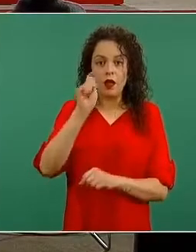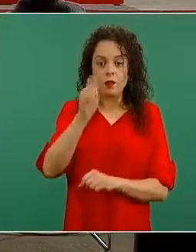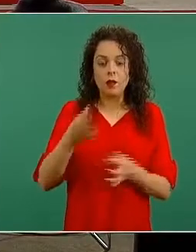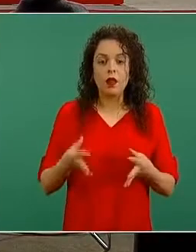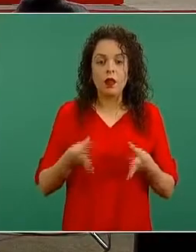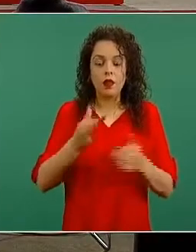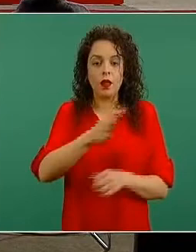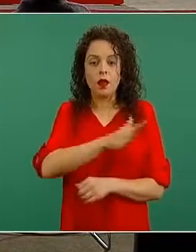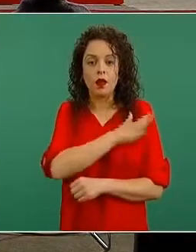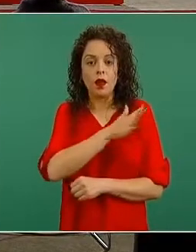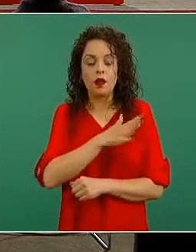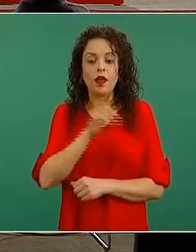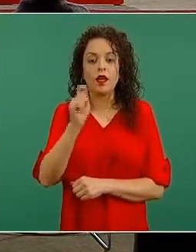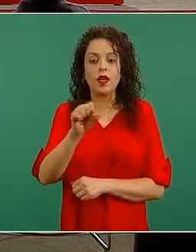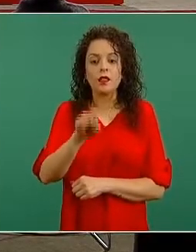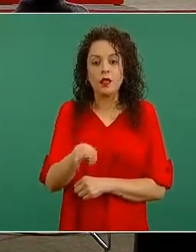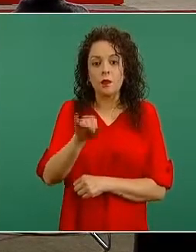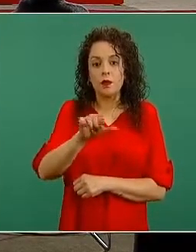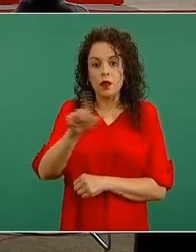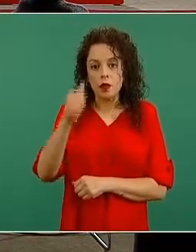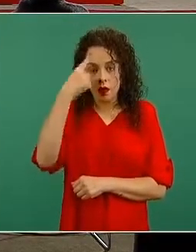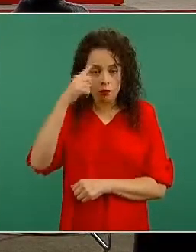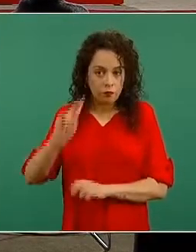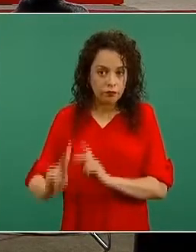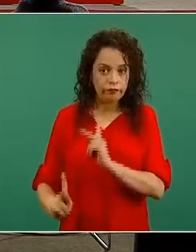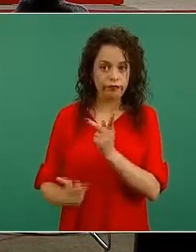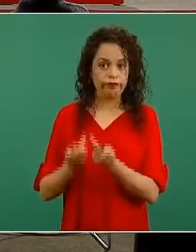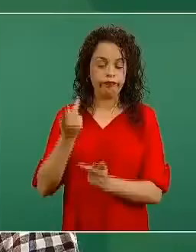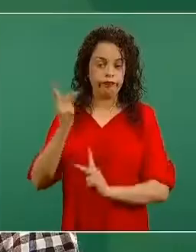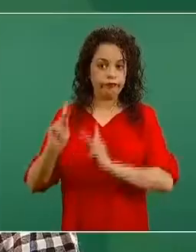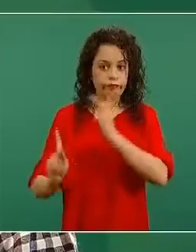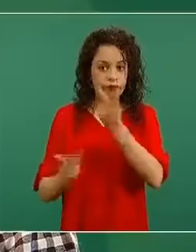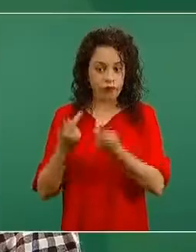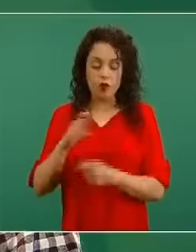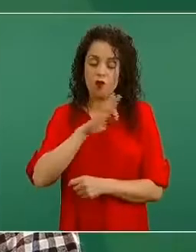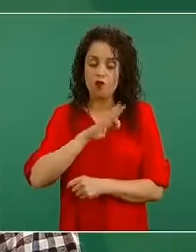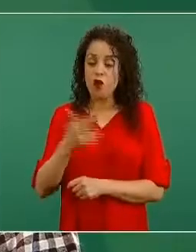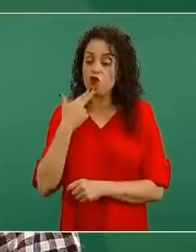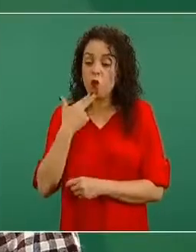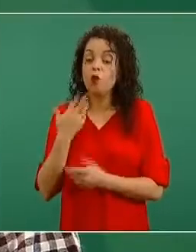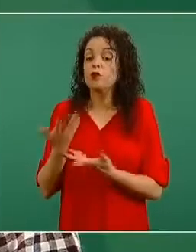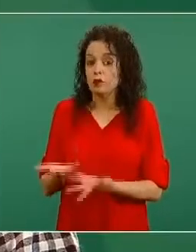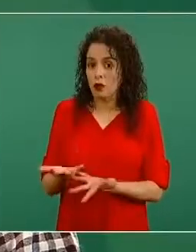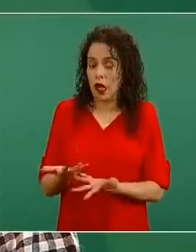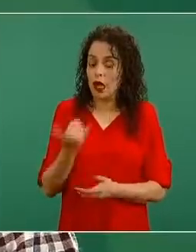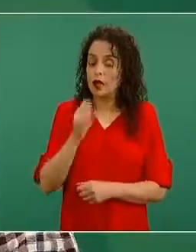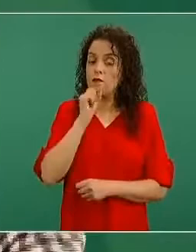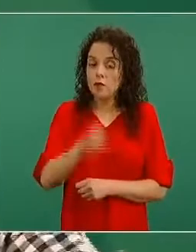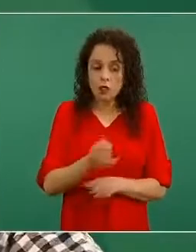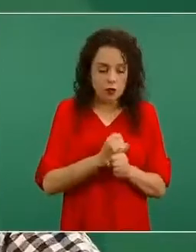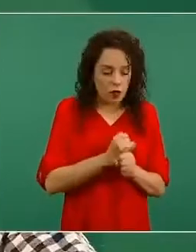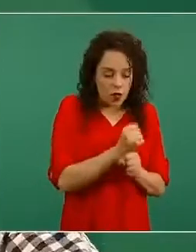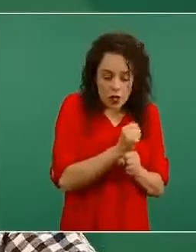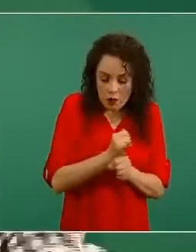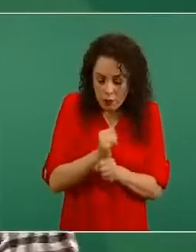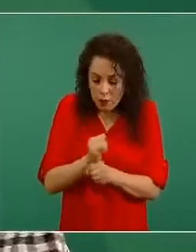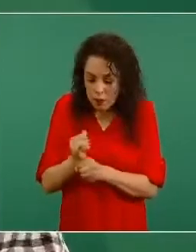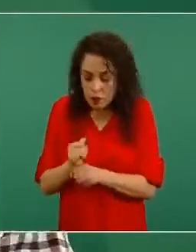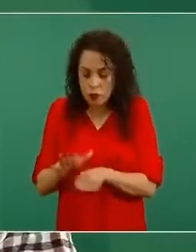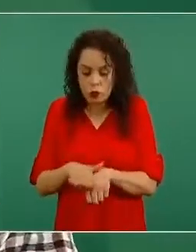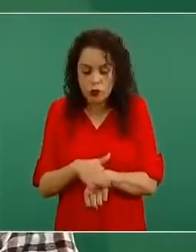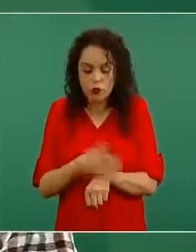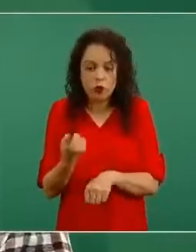de las semillas de cannabis que pudieran utilizarse. Se contempla también investigación al respecto para